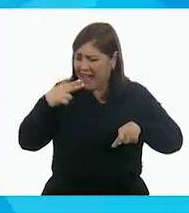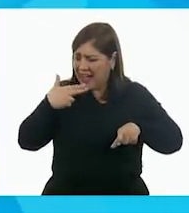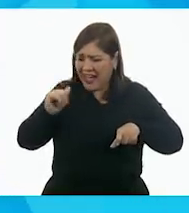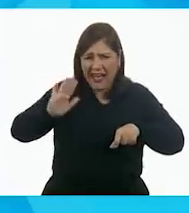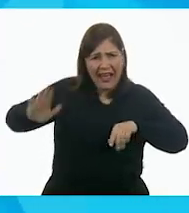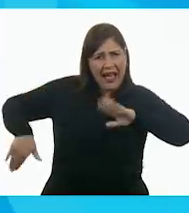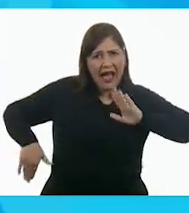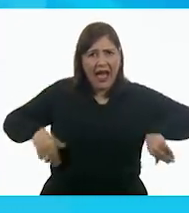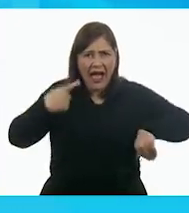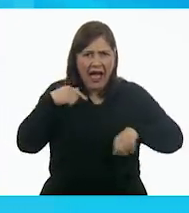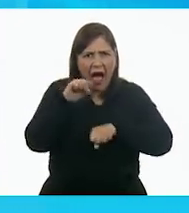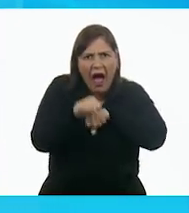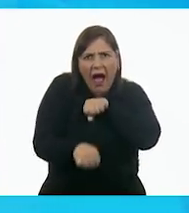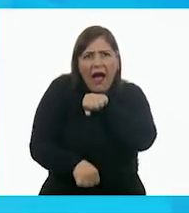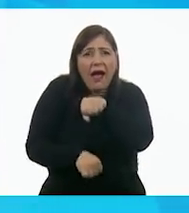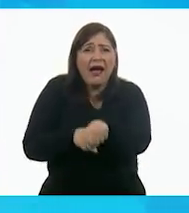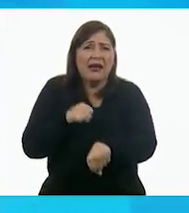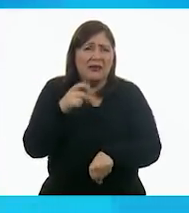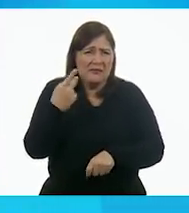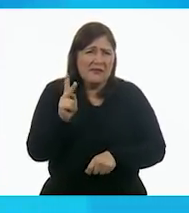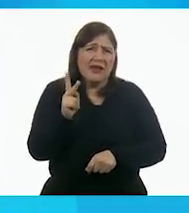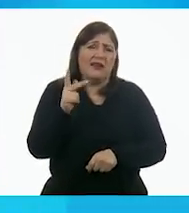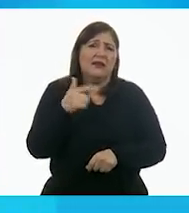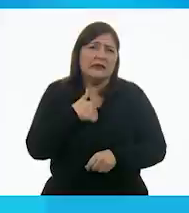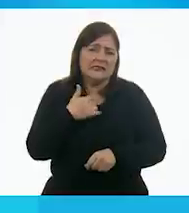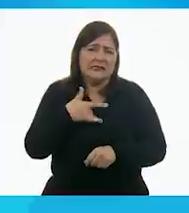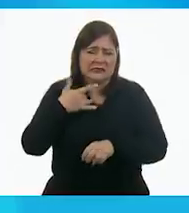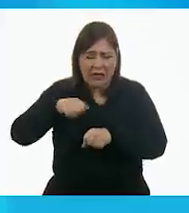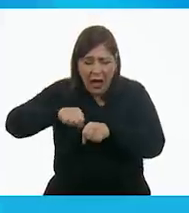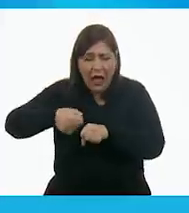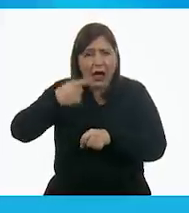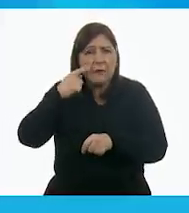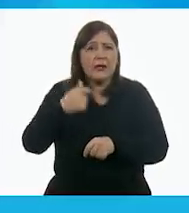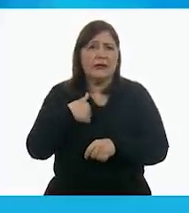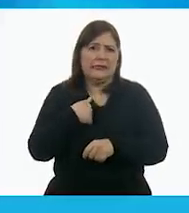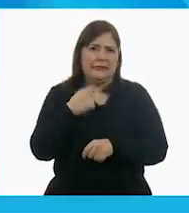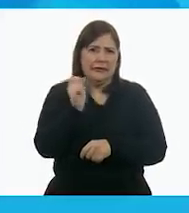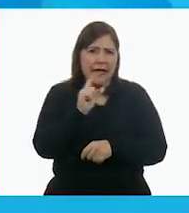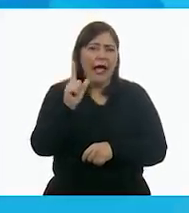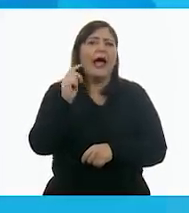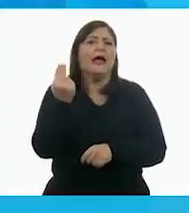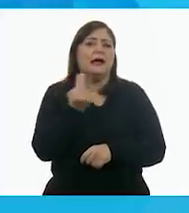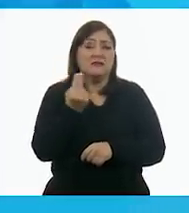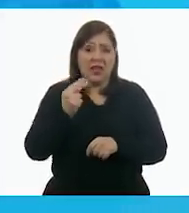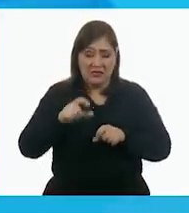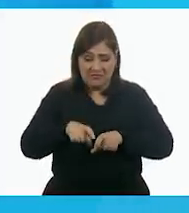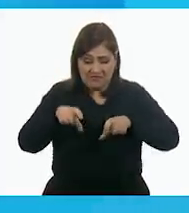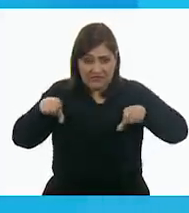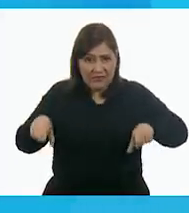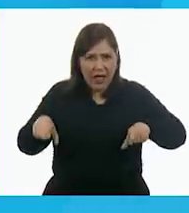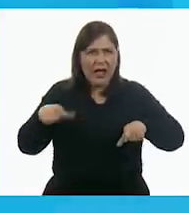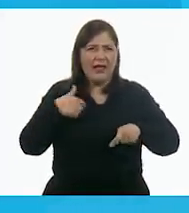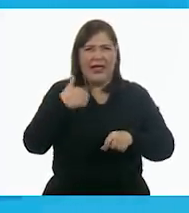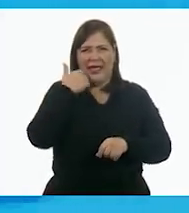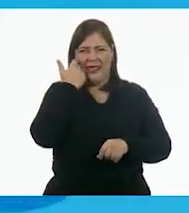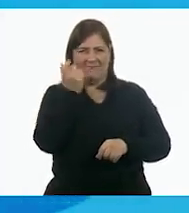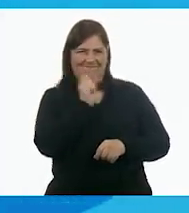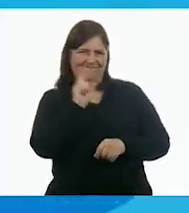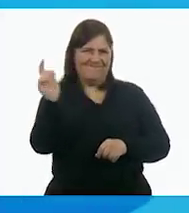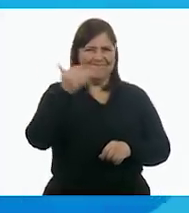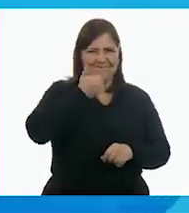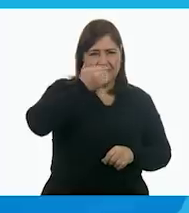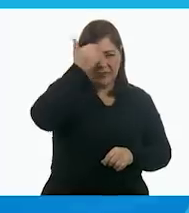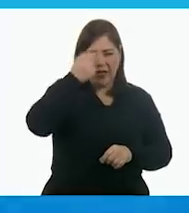ya no las quiero más. Quiero que mi bici se vea profesional, sin llantitas y muy original. Se